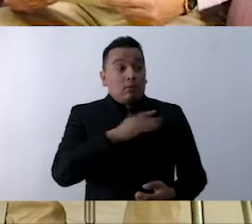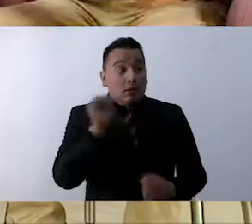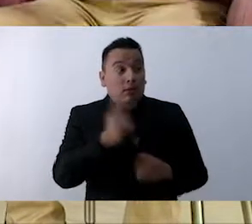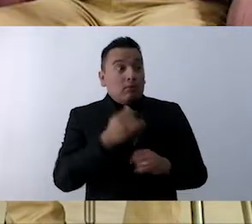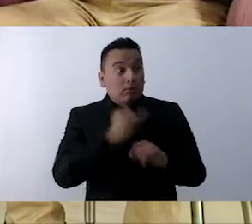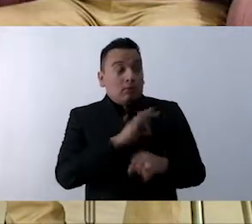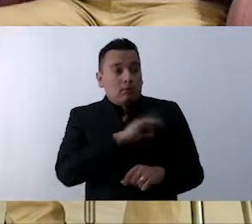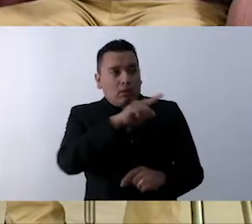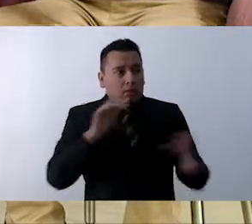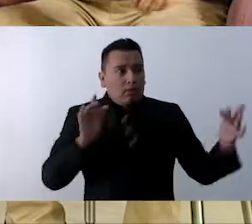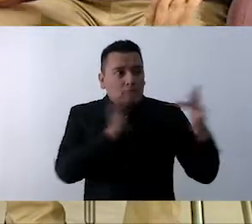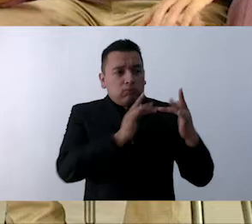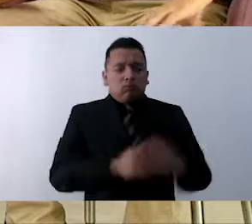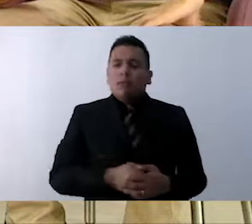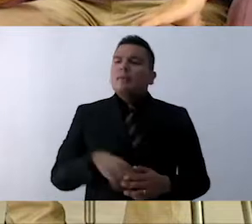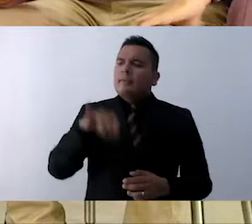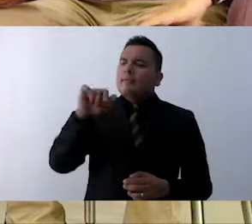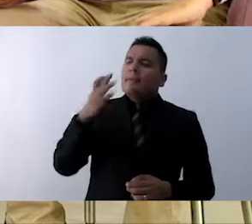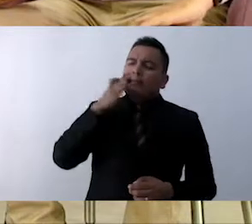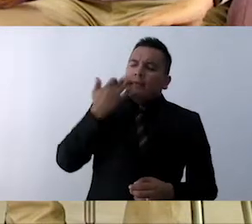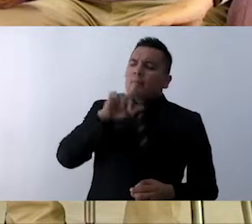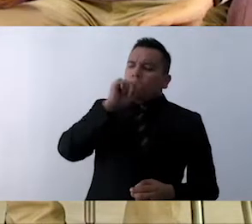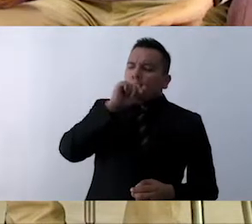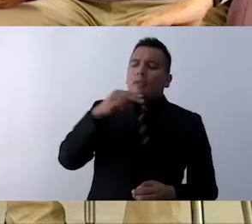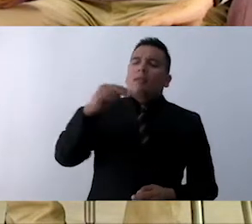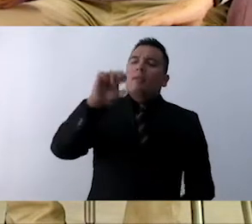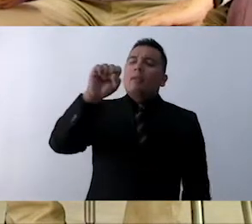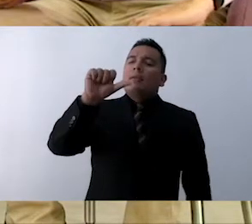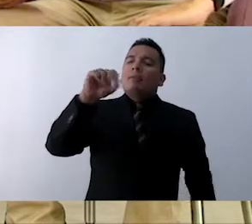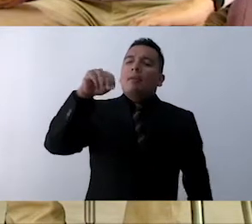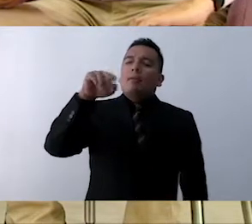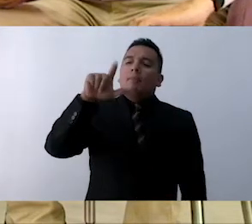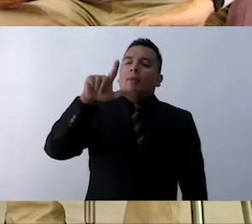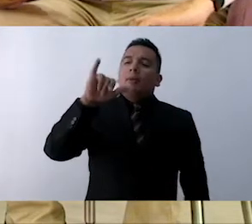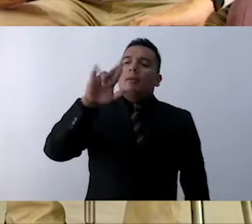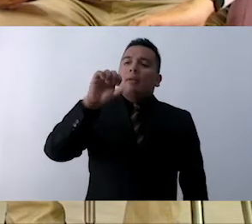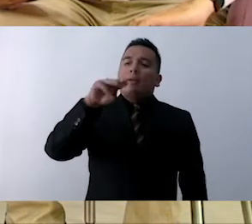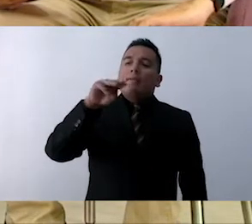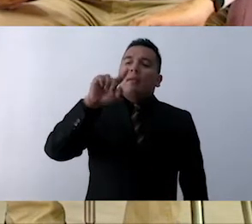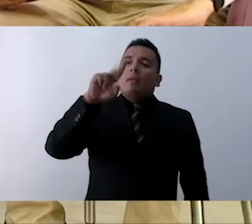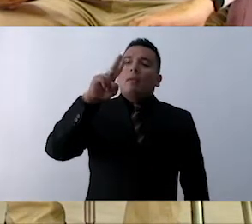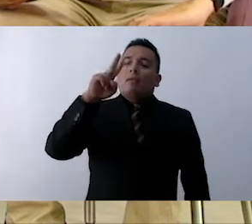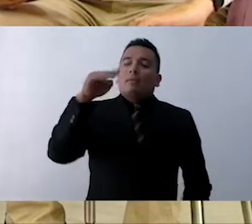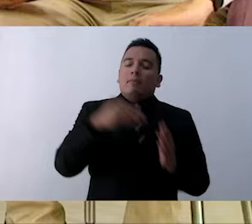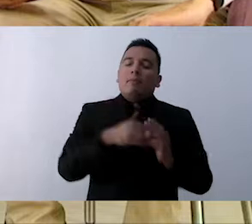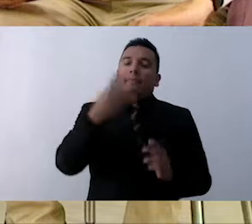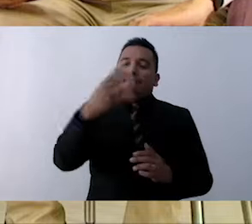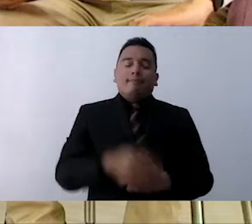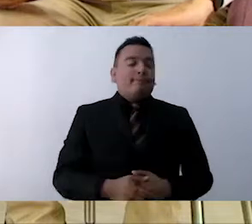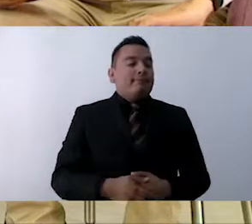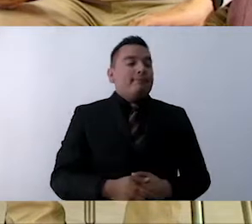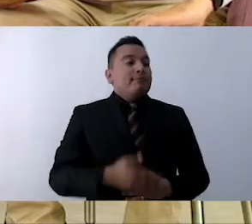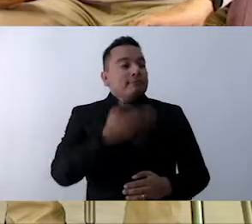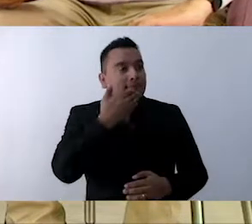No sé si tengas redes sociales donde la gente también pueda ponerse en contacto. Pues sí, en Facebook y en Twitter, Samuel Iram 2004. Ahí me pueden